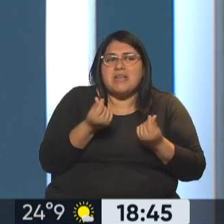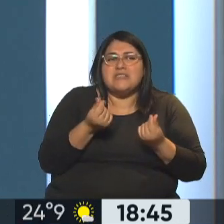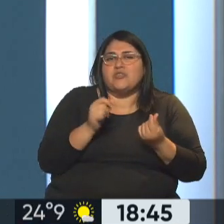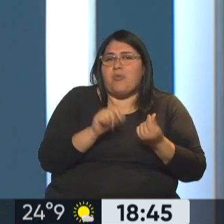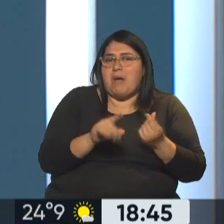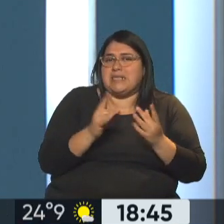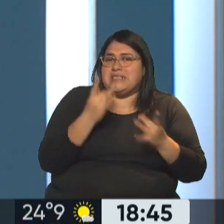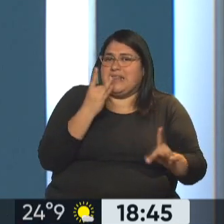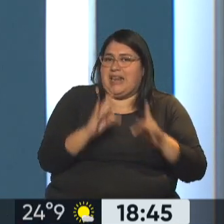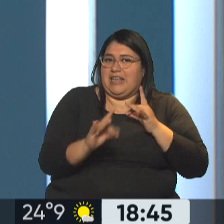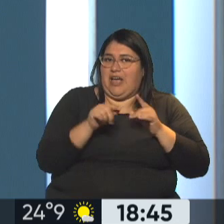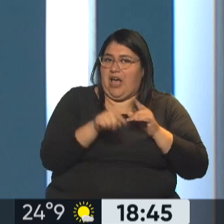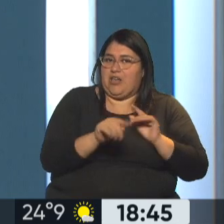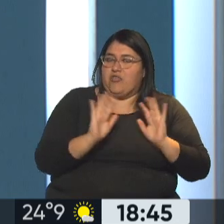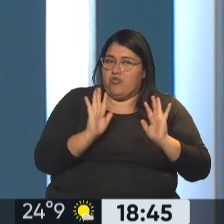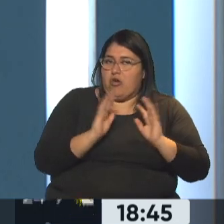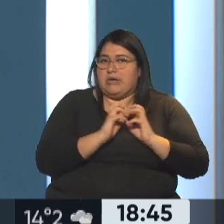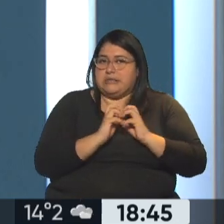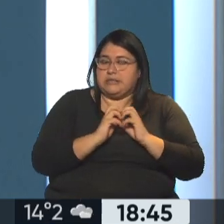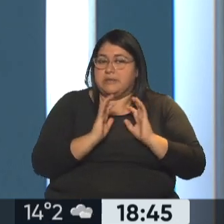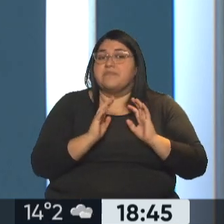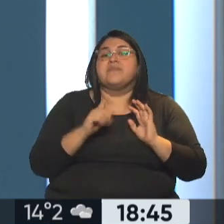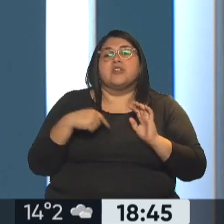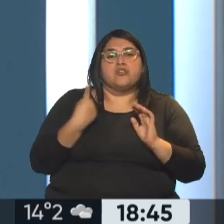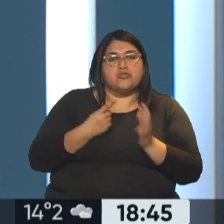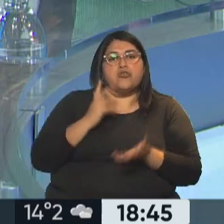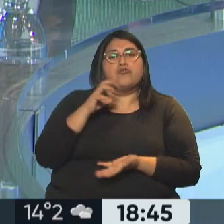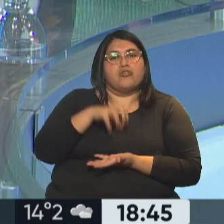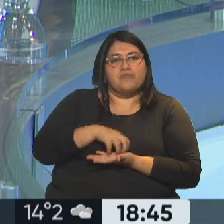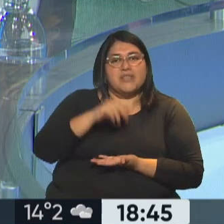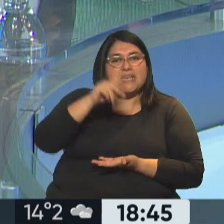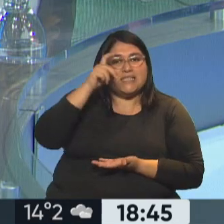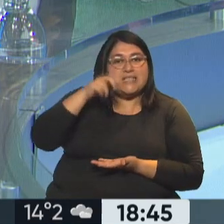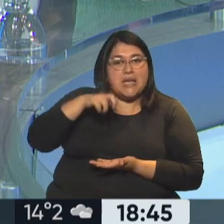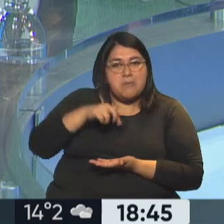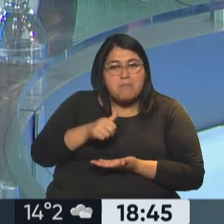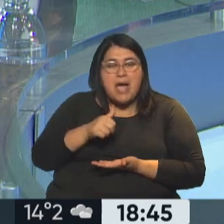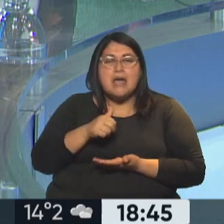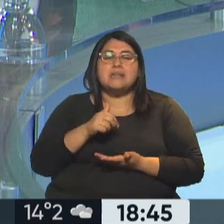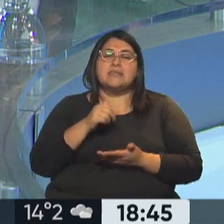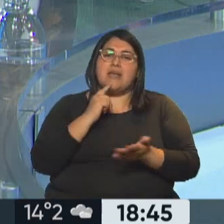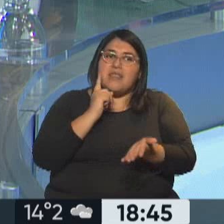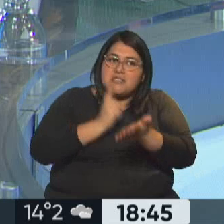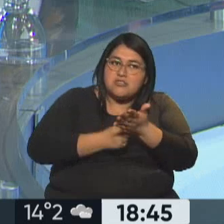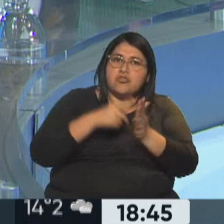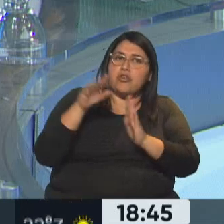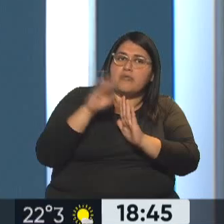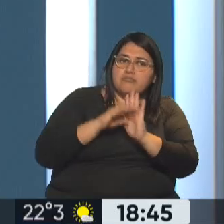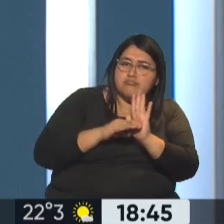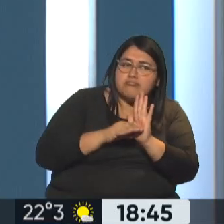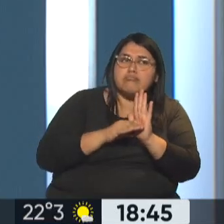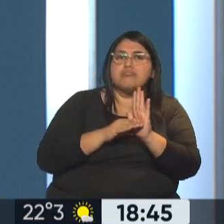sensibles a tratar. Pero sí, a ver, desde CEPA siempre somos partidarios en que en medidas regulatorias, ¿sí?, para el consumo, en